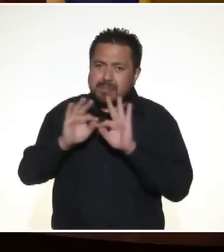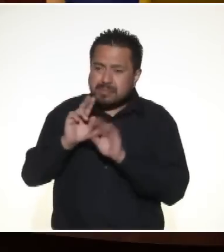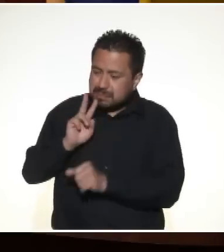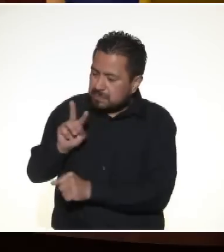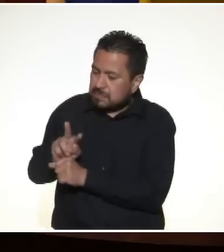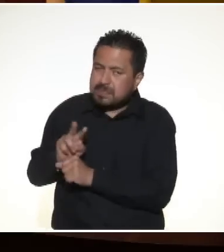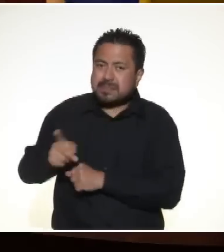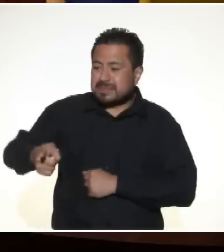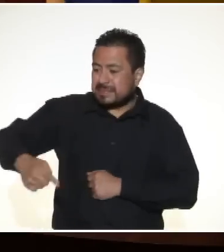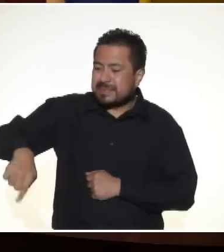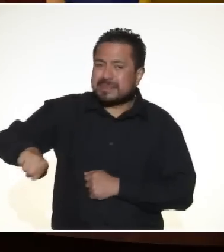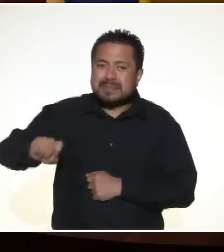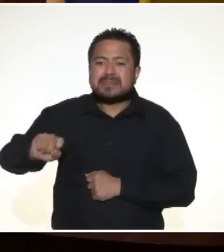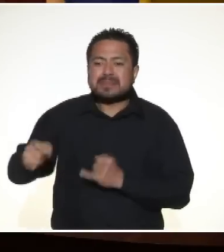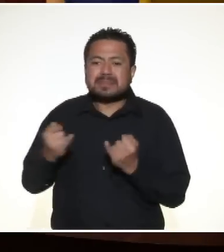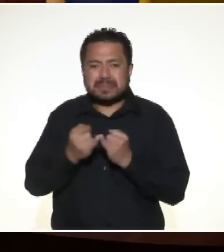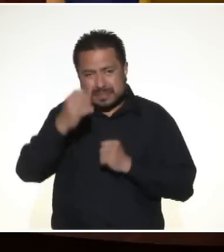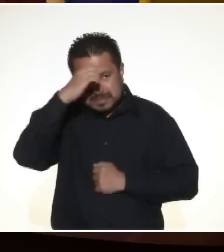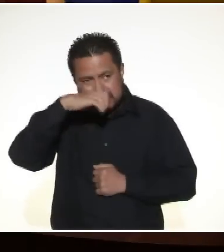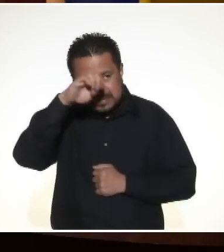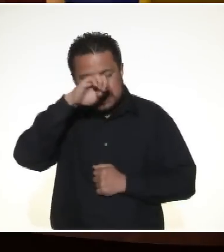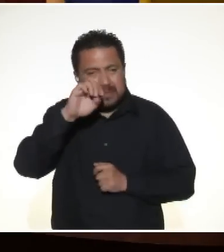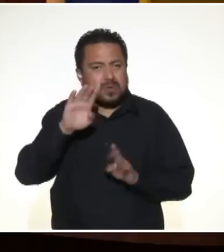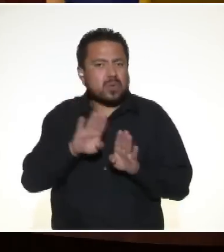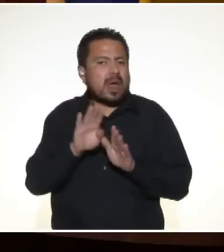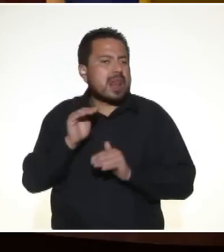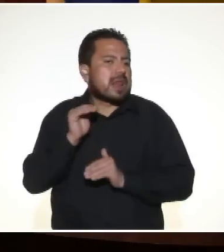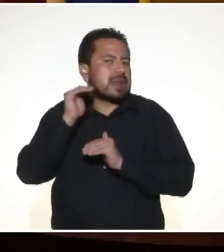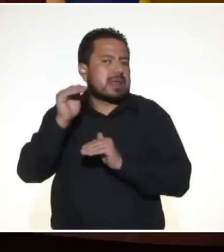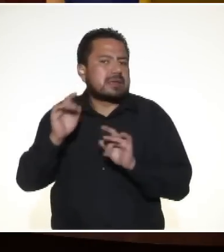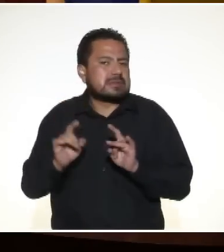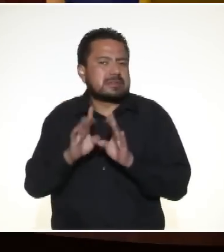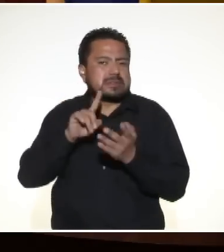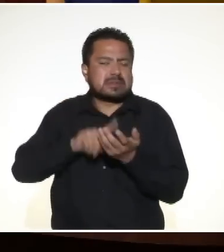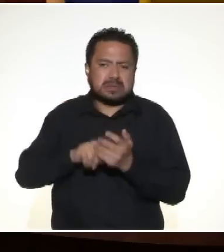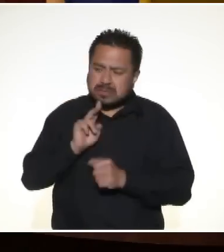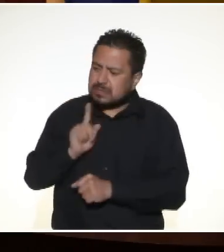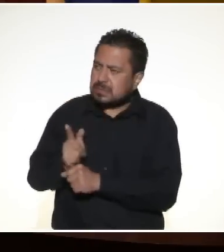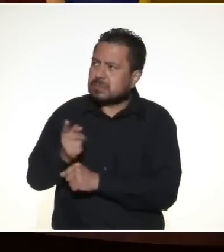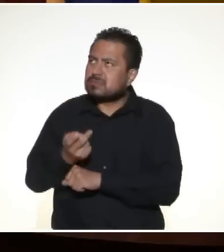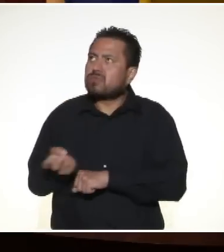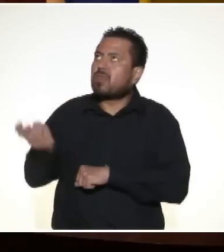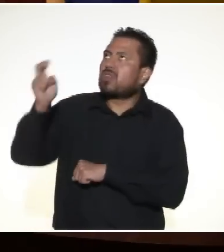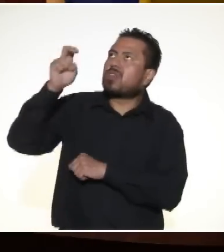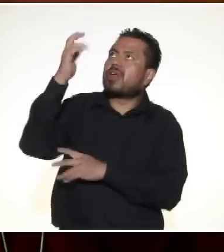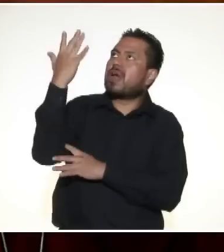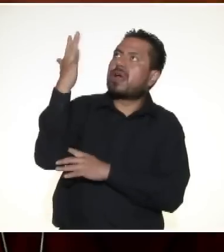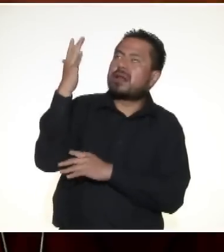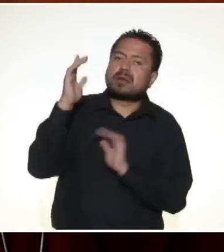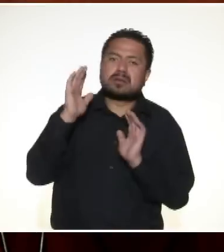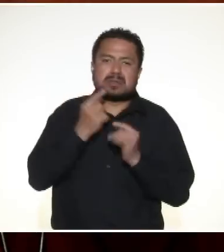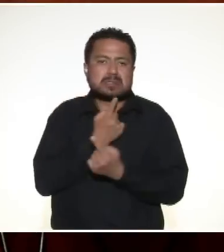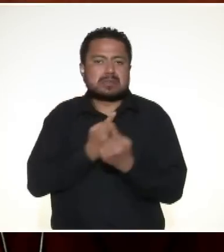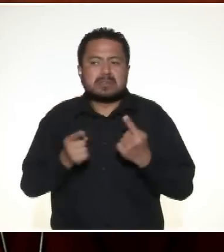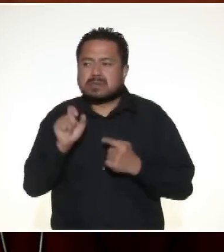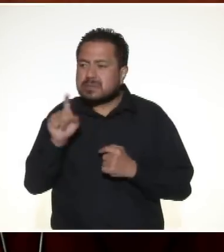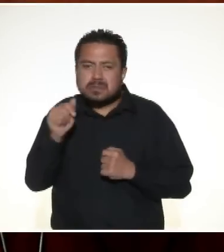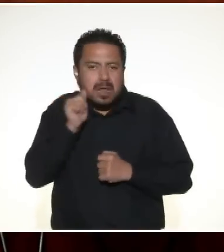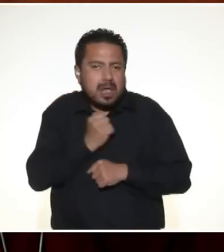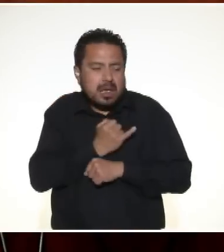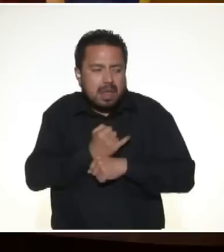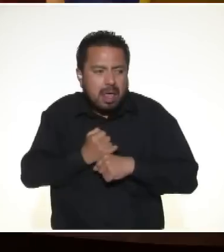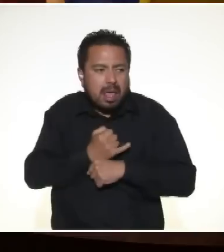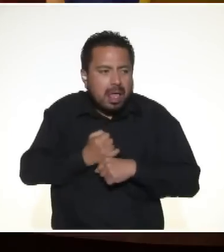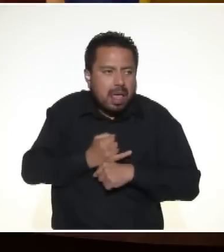finalmente ellos también están experimentando sobre los límites. Sí. De pronto ya lo ves trepado en el árbol. Sí, claro, y los niños son exploradores por